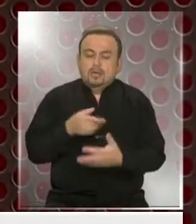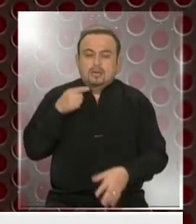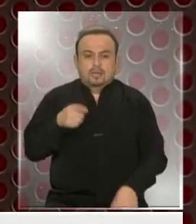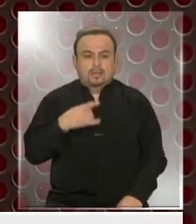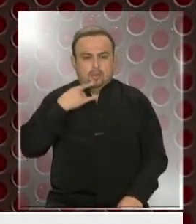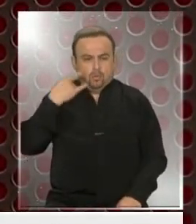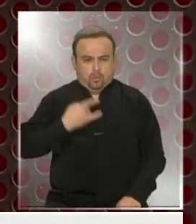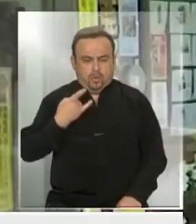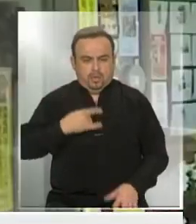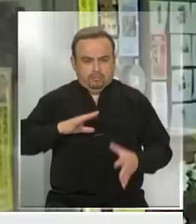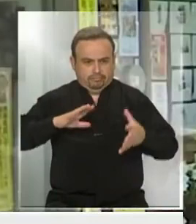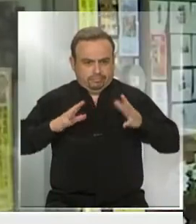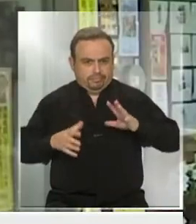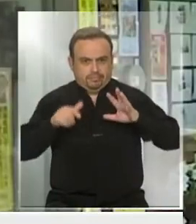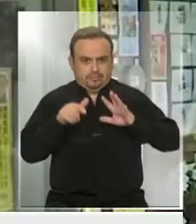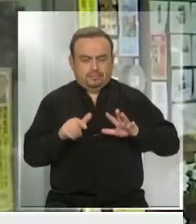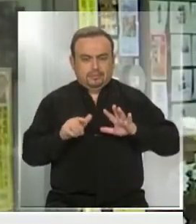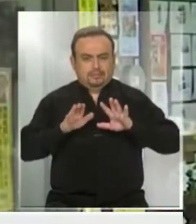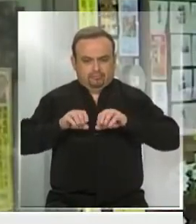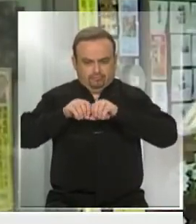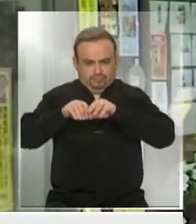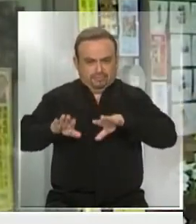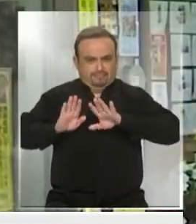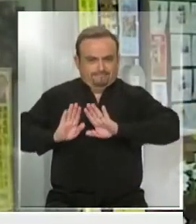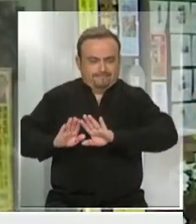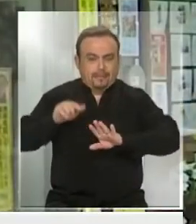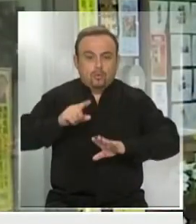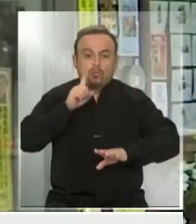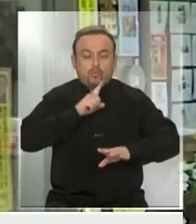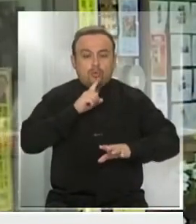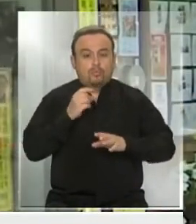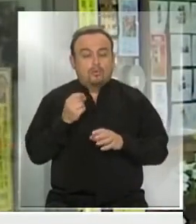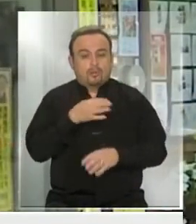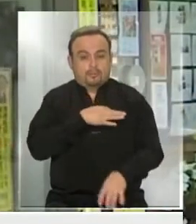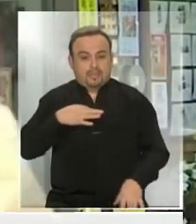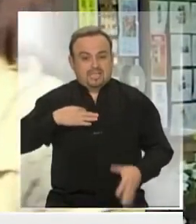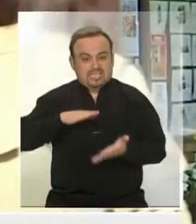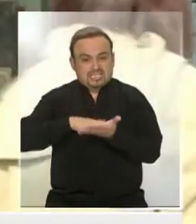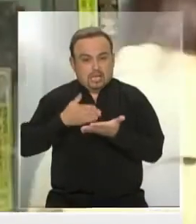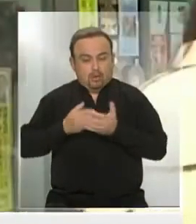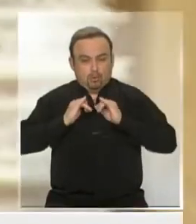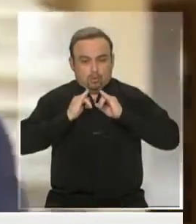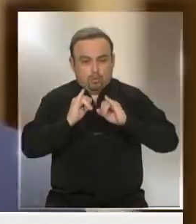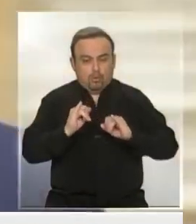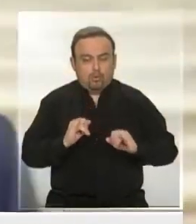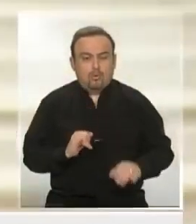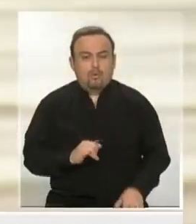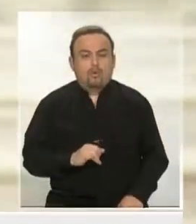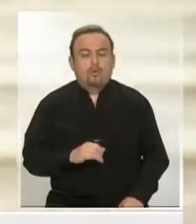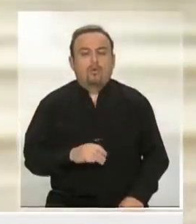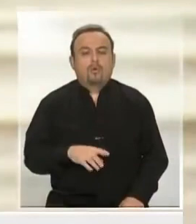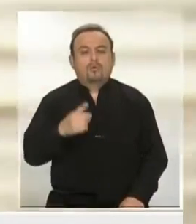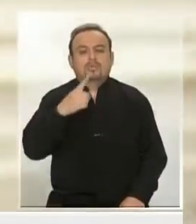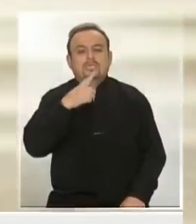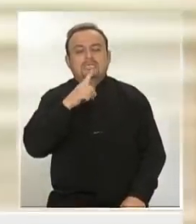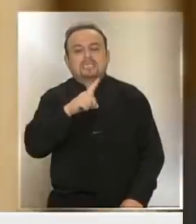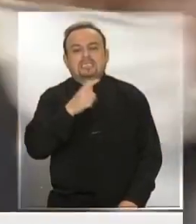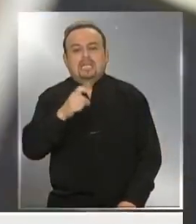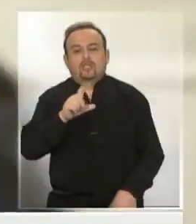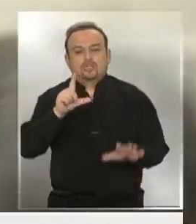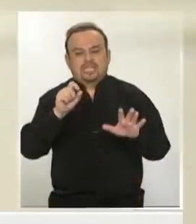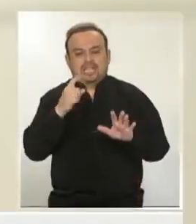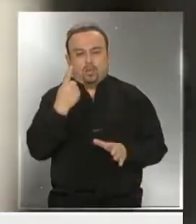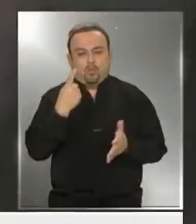urgencia para frenar la propagación en japon el último balance del ministerio de salud reportó 1871 muertos